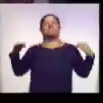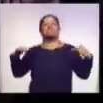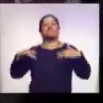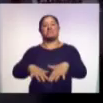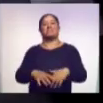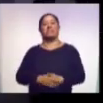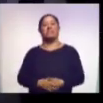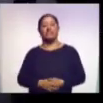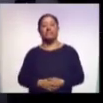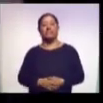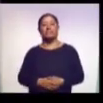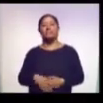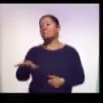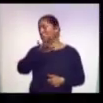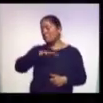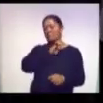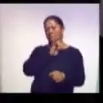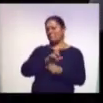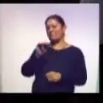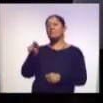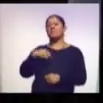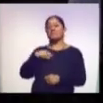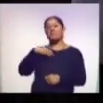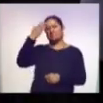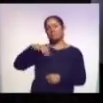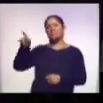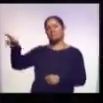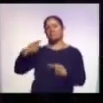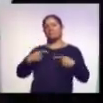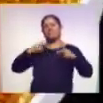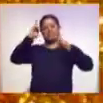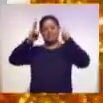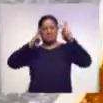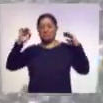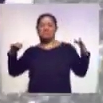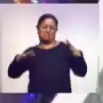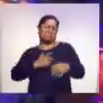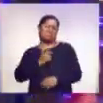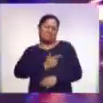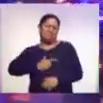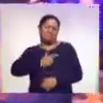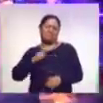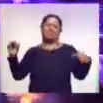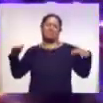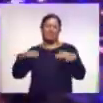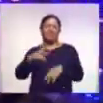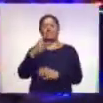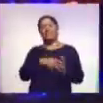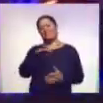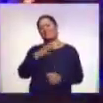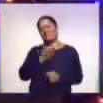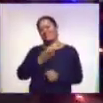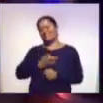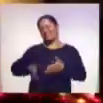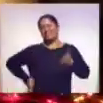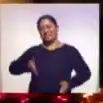porque nosotros podemos decir que muchos visitantes vienen y es mucho agrado que vengan a visitarnos. Este 2019, el tradicional desfile